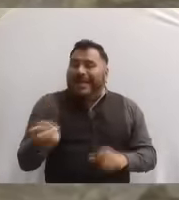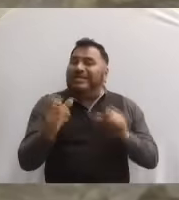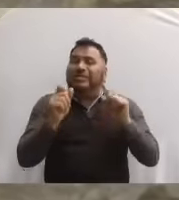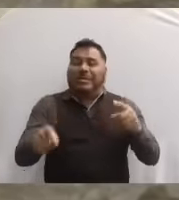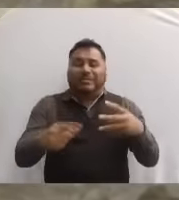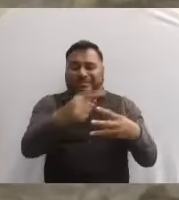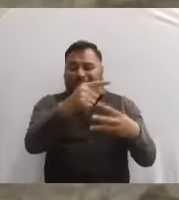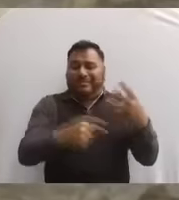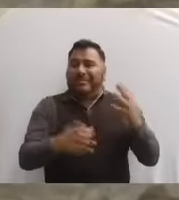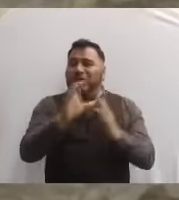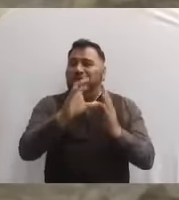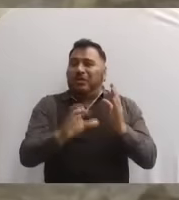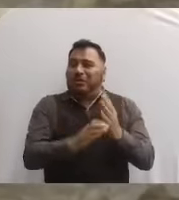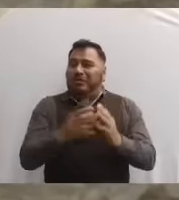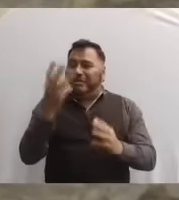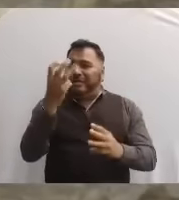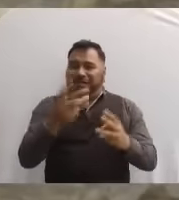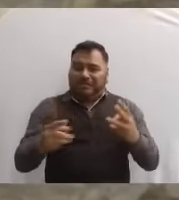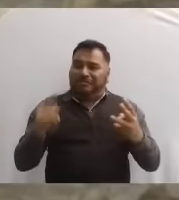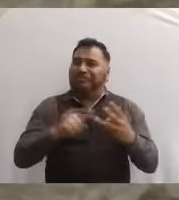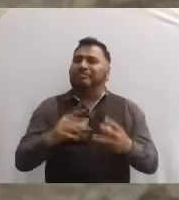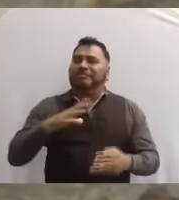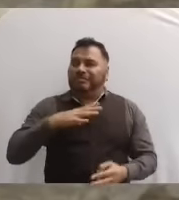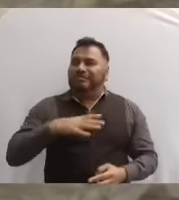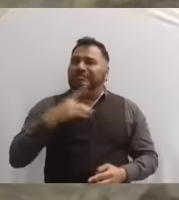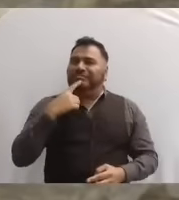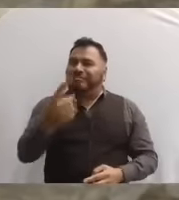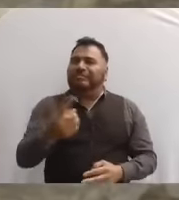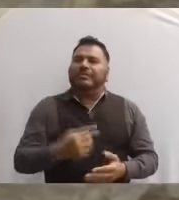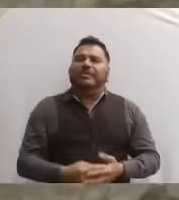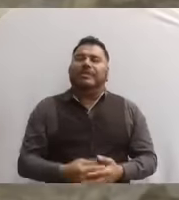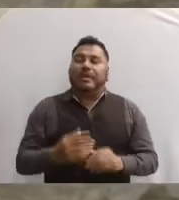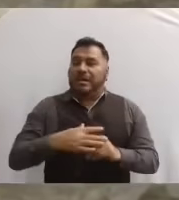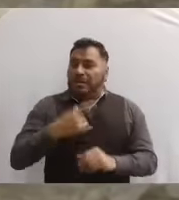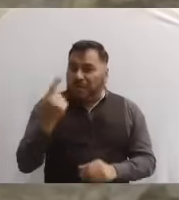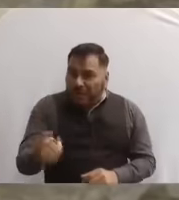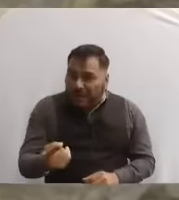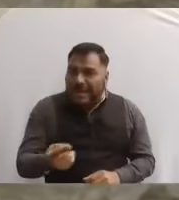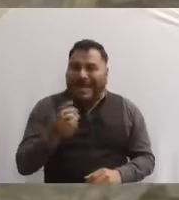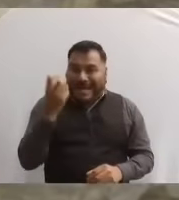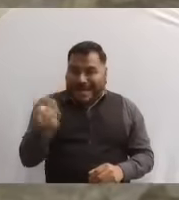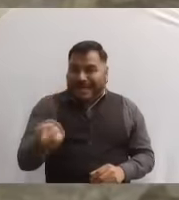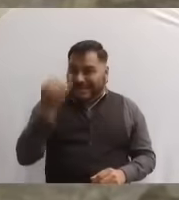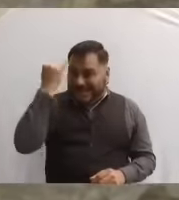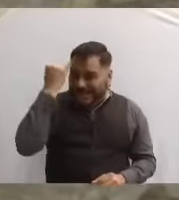tercero constitucional, porque esta idea,